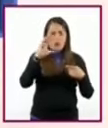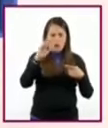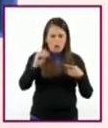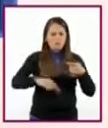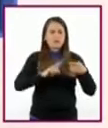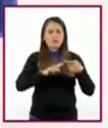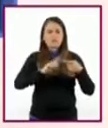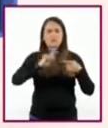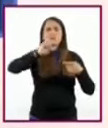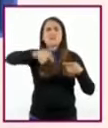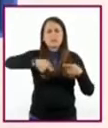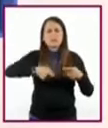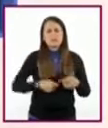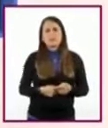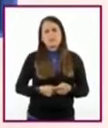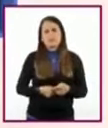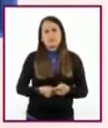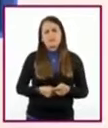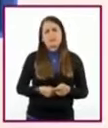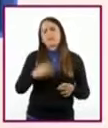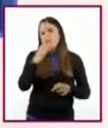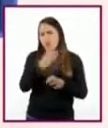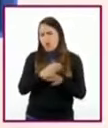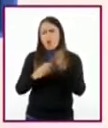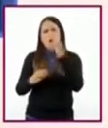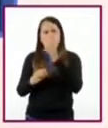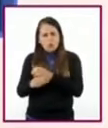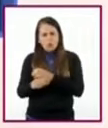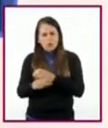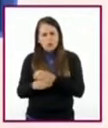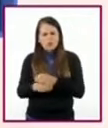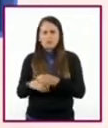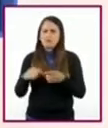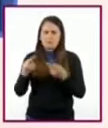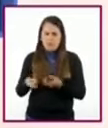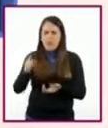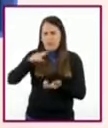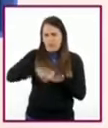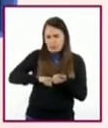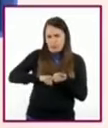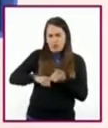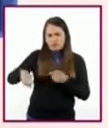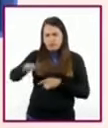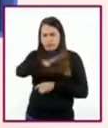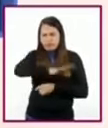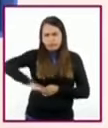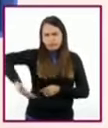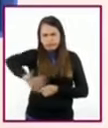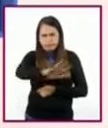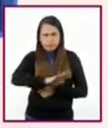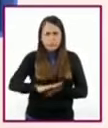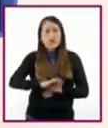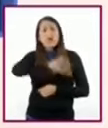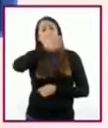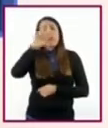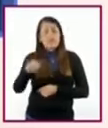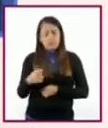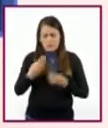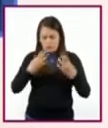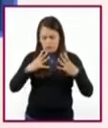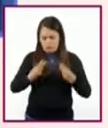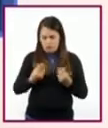comprende la inclusión de sustancias inorgánicas en el organismo y la subsiguiente descomposición y